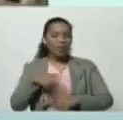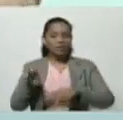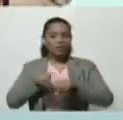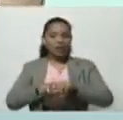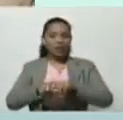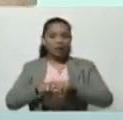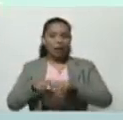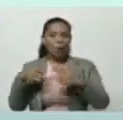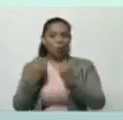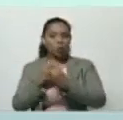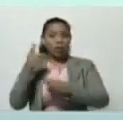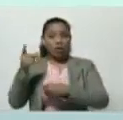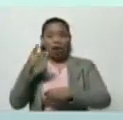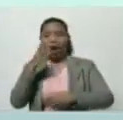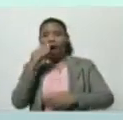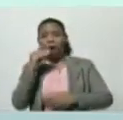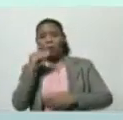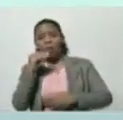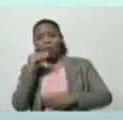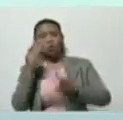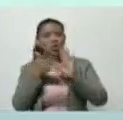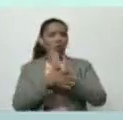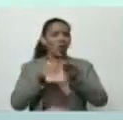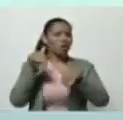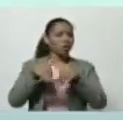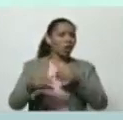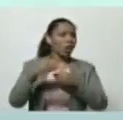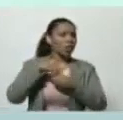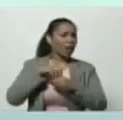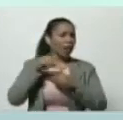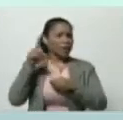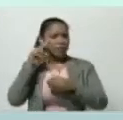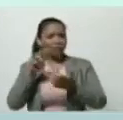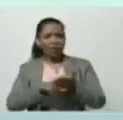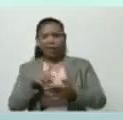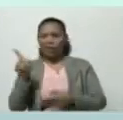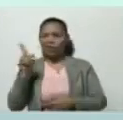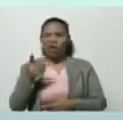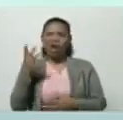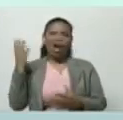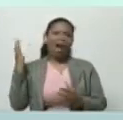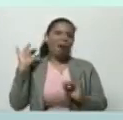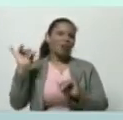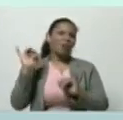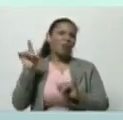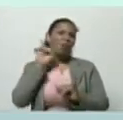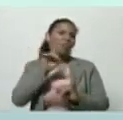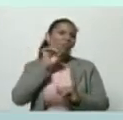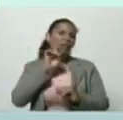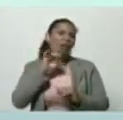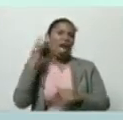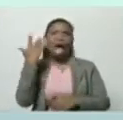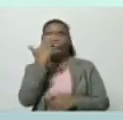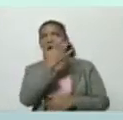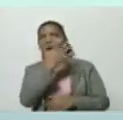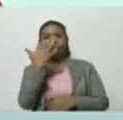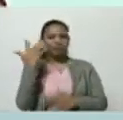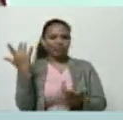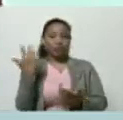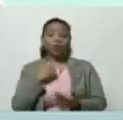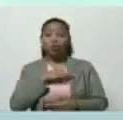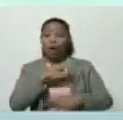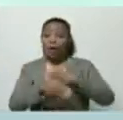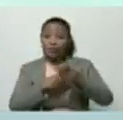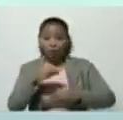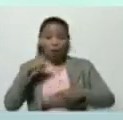entonces andan hablando que van a hacer elecciones internas. En verdad es que a ese acoba, a esa mentira. Lo que nosotros estamos haciendo